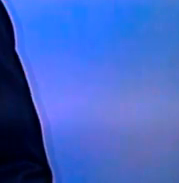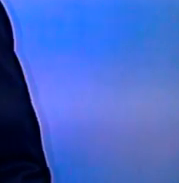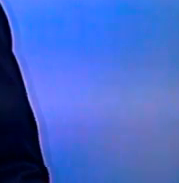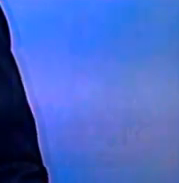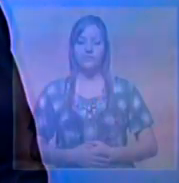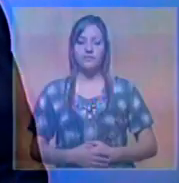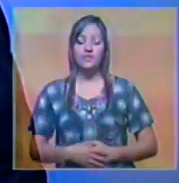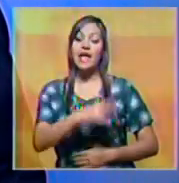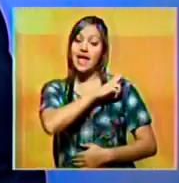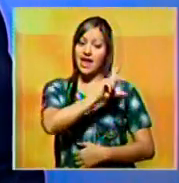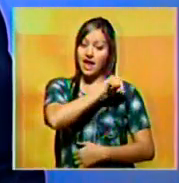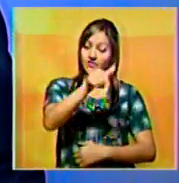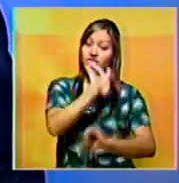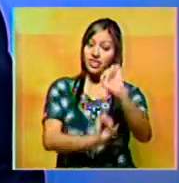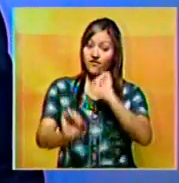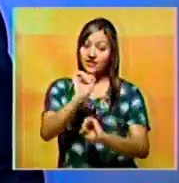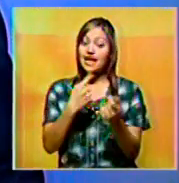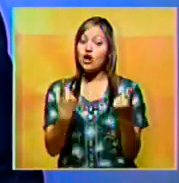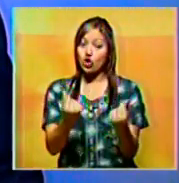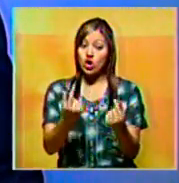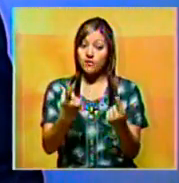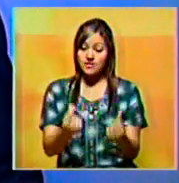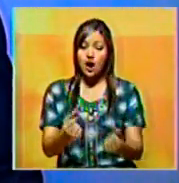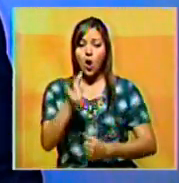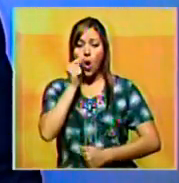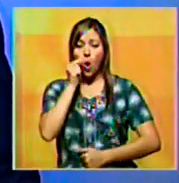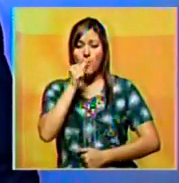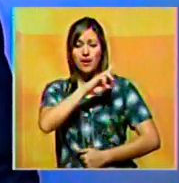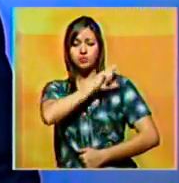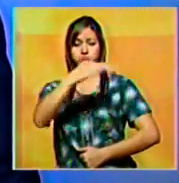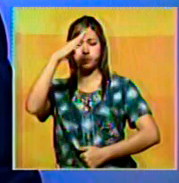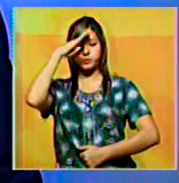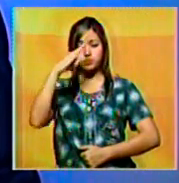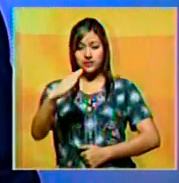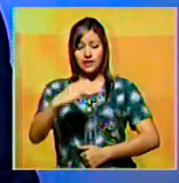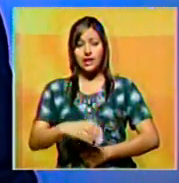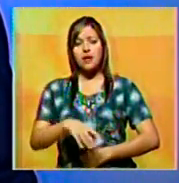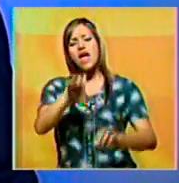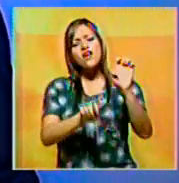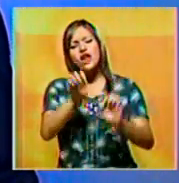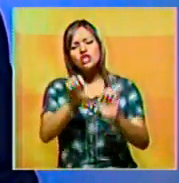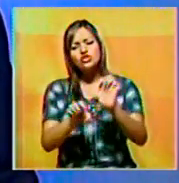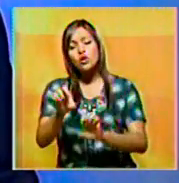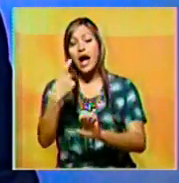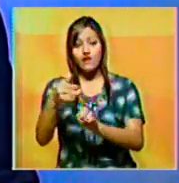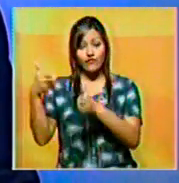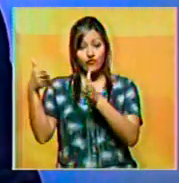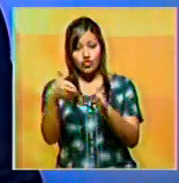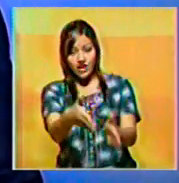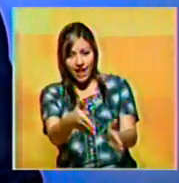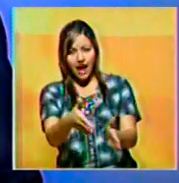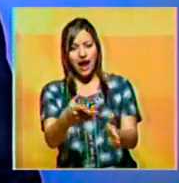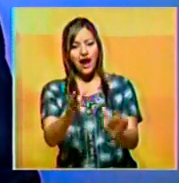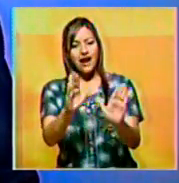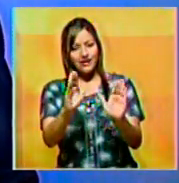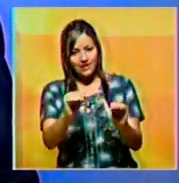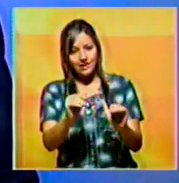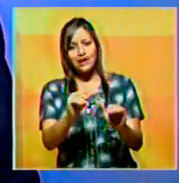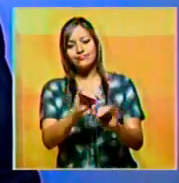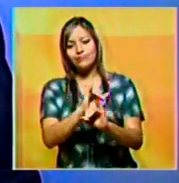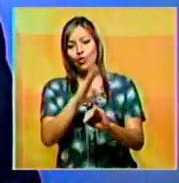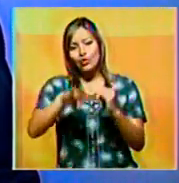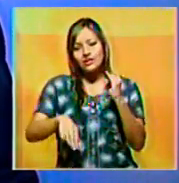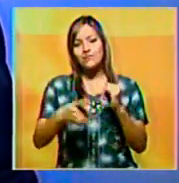El jefe del órgano superior para la defensa de la economía, mayor general Ever García Plaza, inspeccionó la funeraria La Monumental al este de